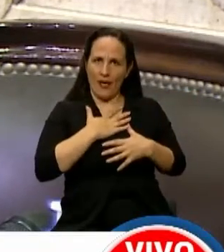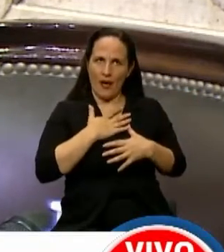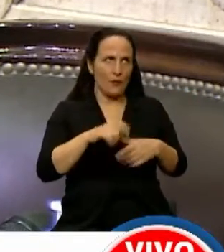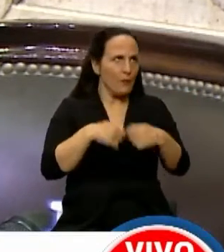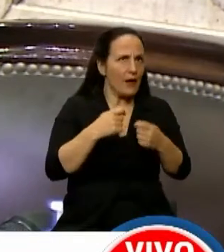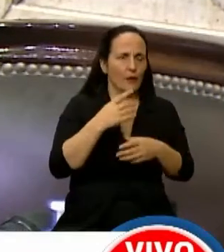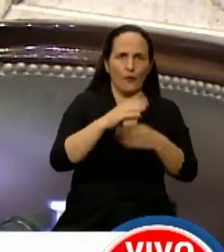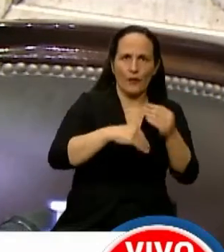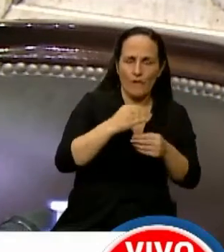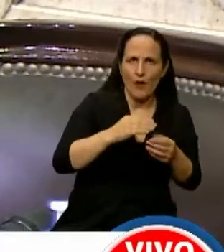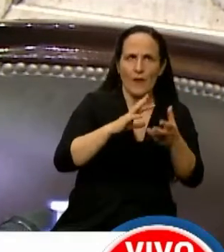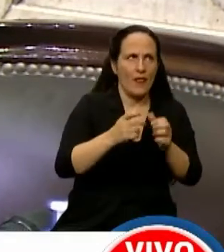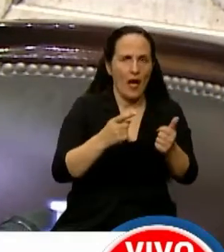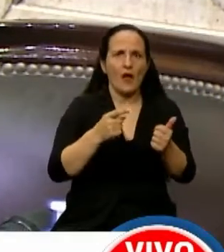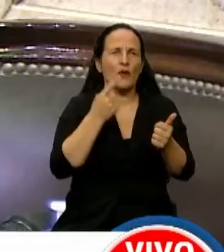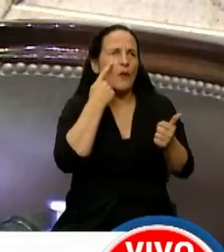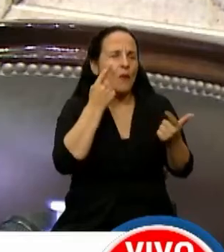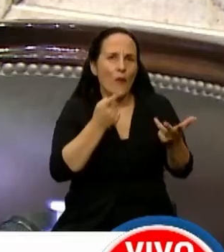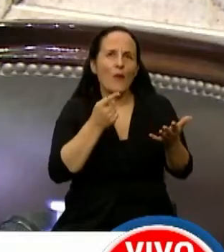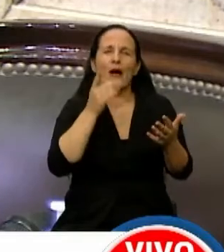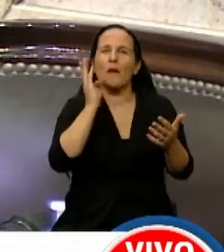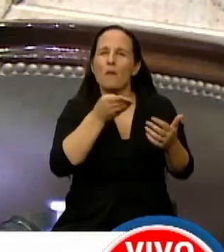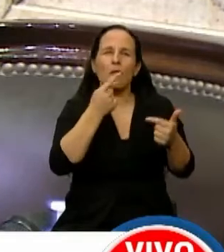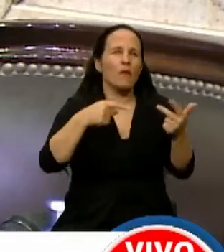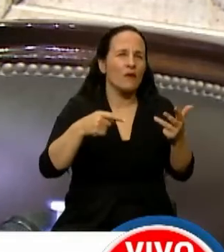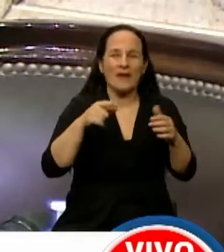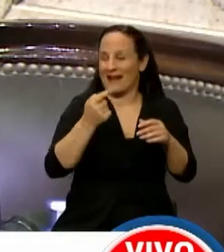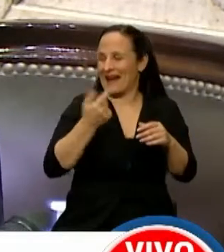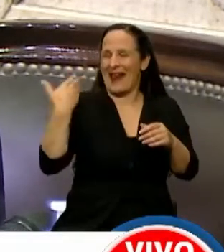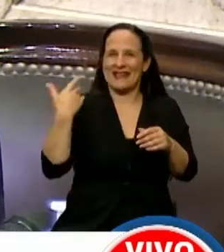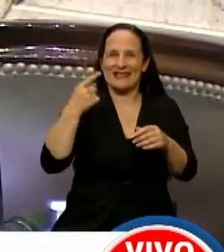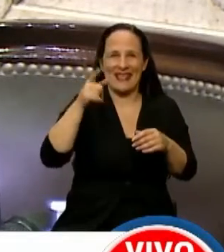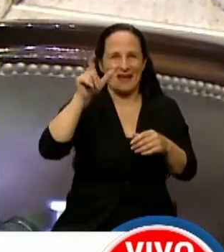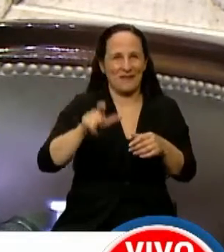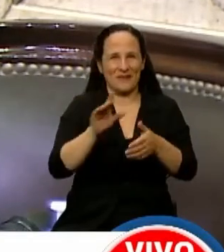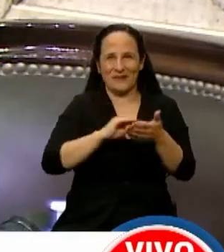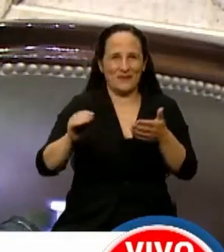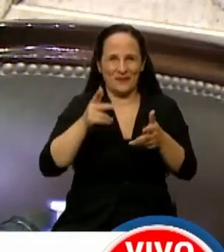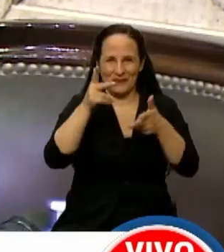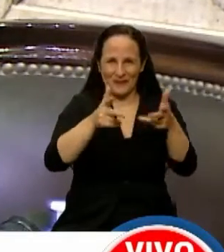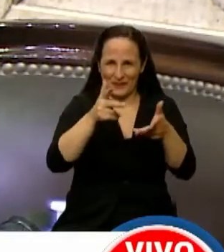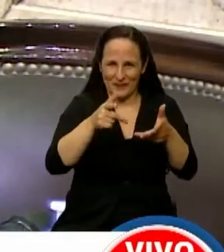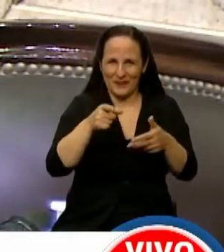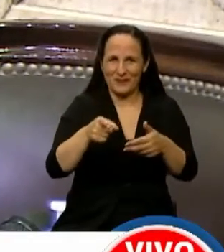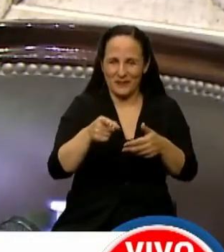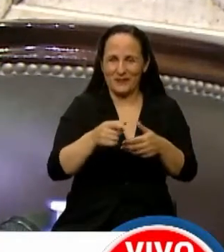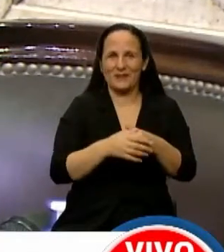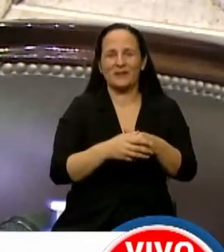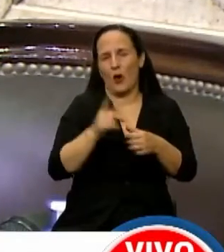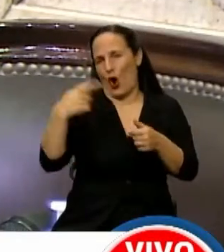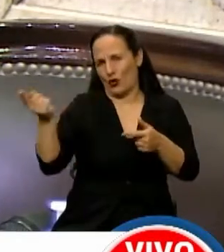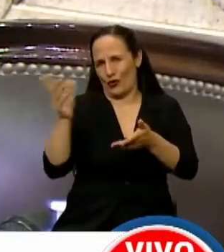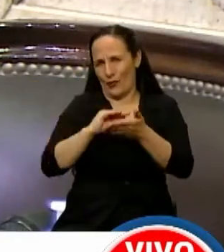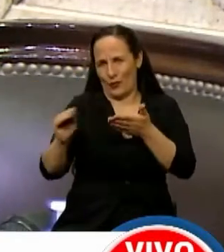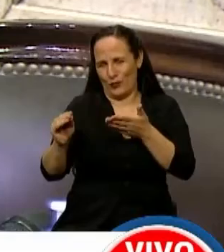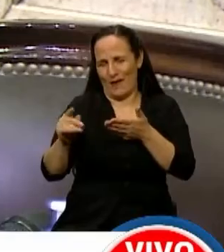familia, ver en los índices que estamos hablando y que recién los mencionaban las demás